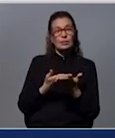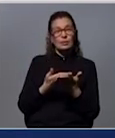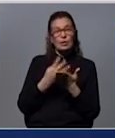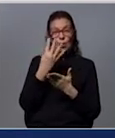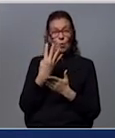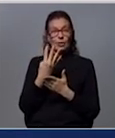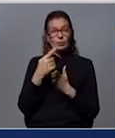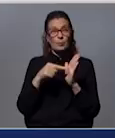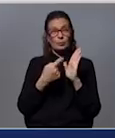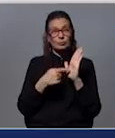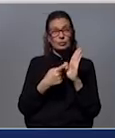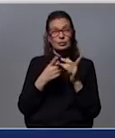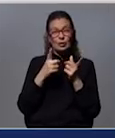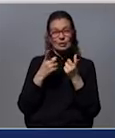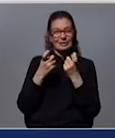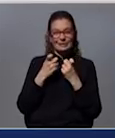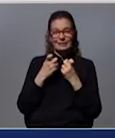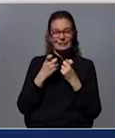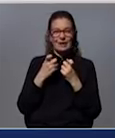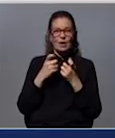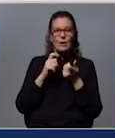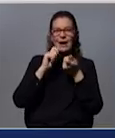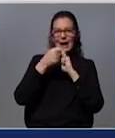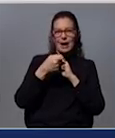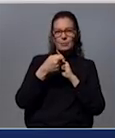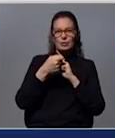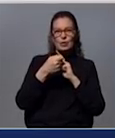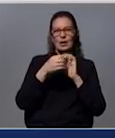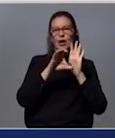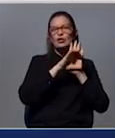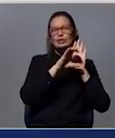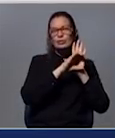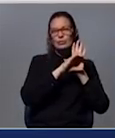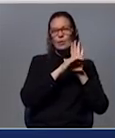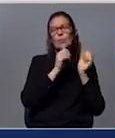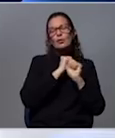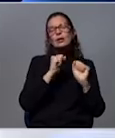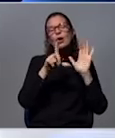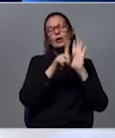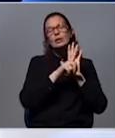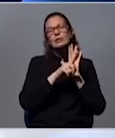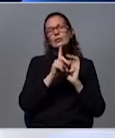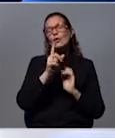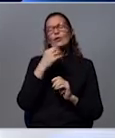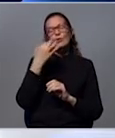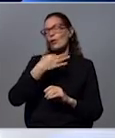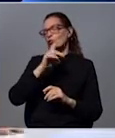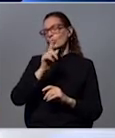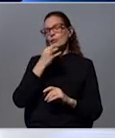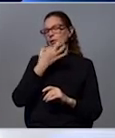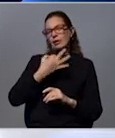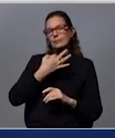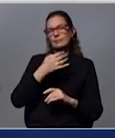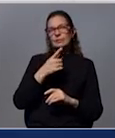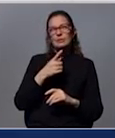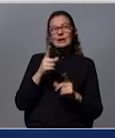las cuatro y no precisaba una reforma constitucional se podía solucionar con leyes y no es cierto tampoco a ver